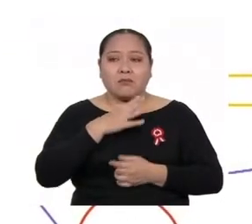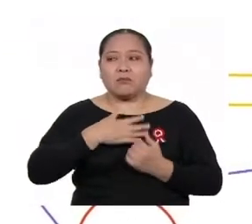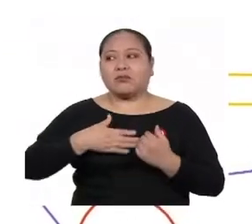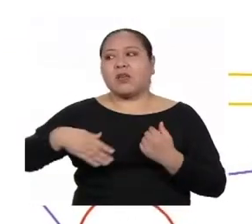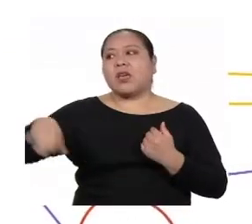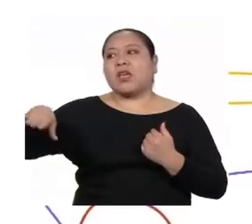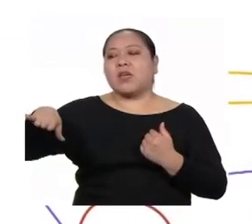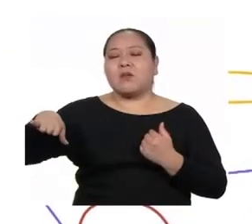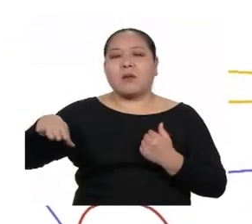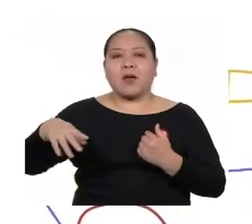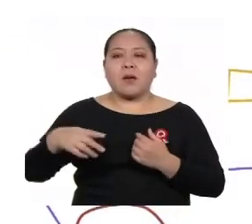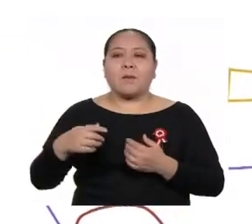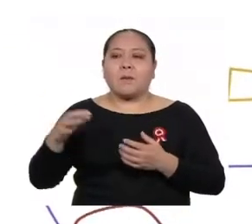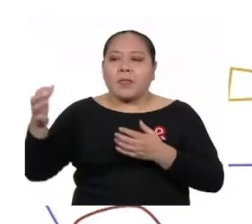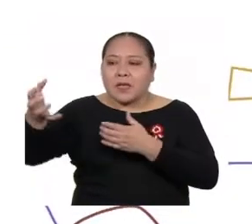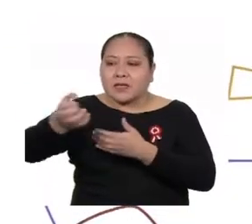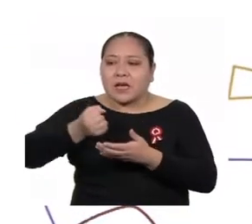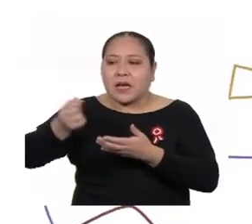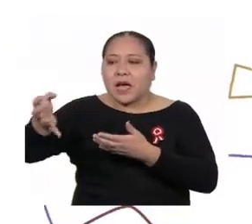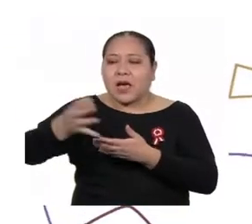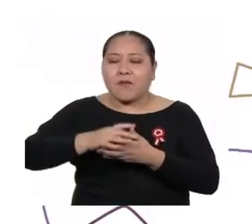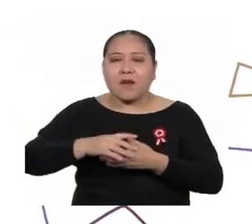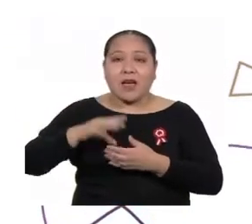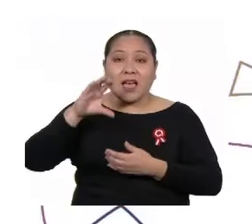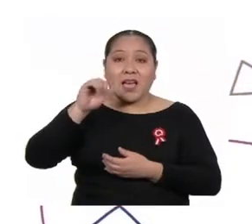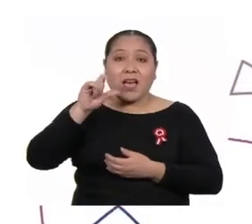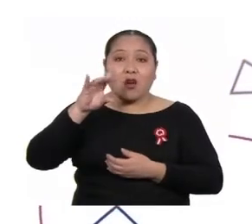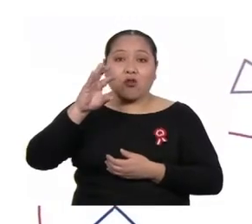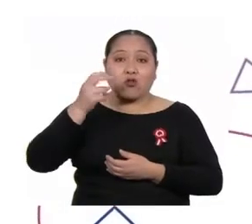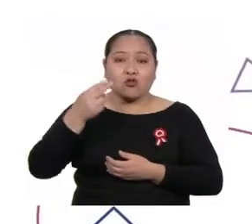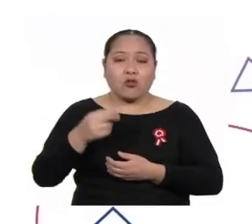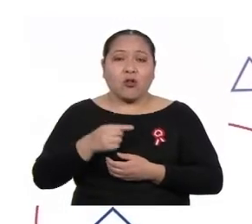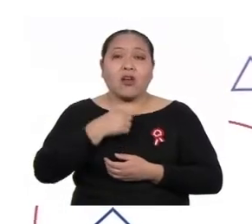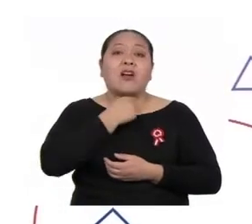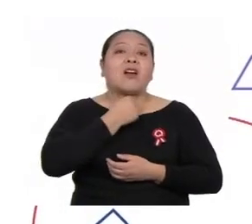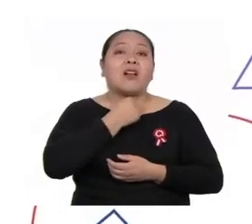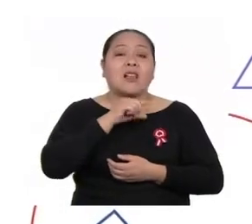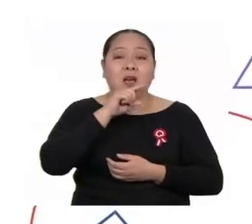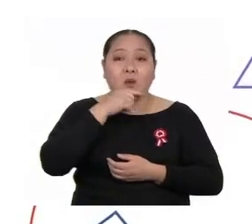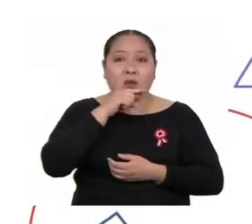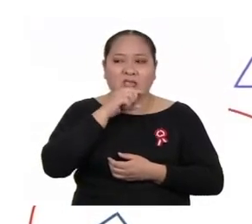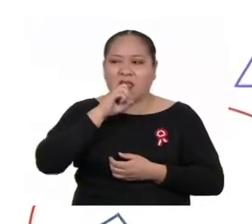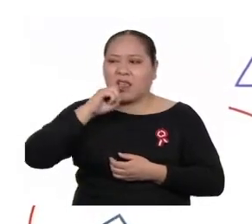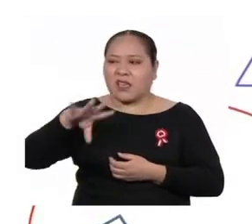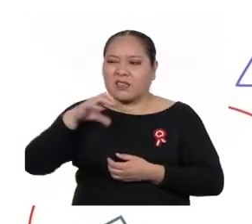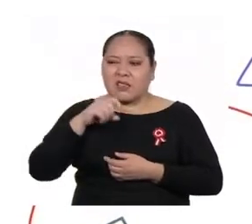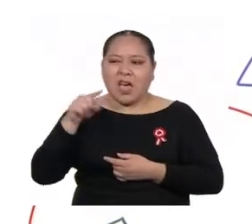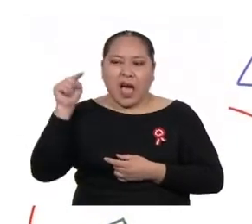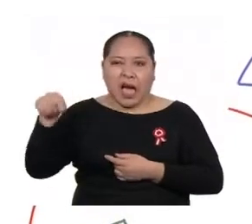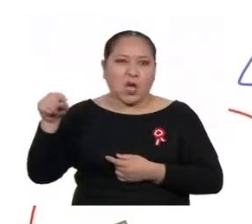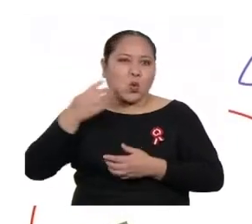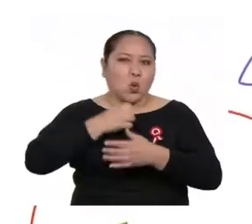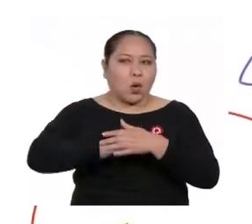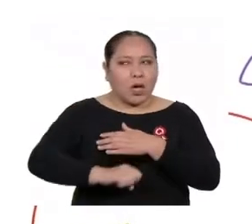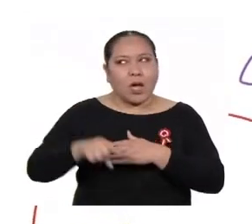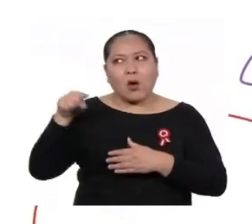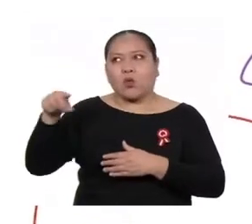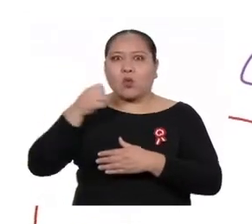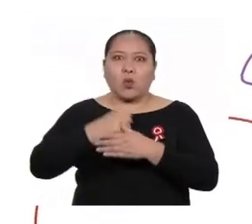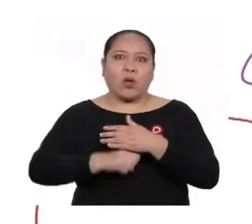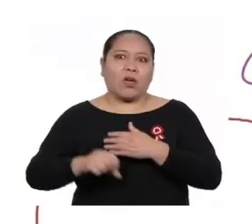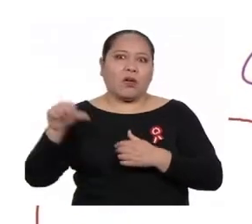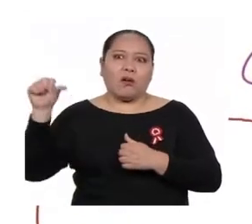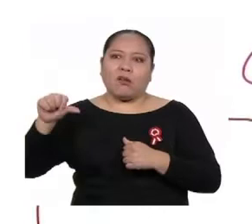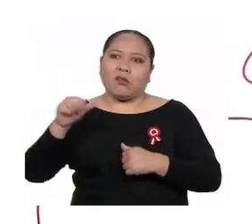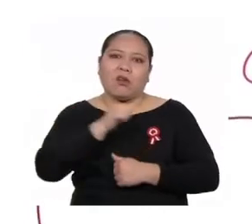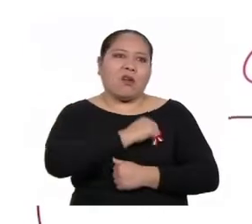ausencias de extractor de goma elástica, la abuelita le daba los peores informes sobre mi conducta. Es un